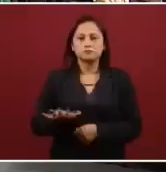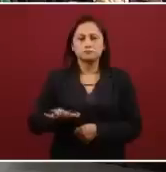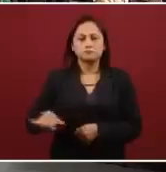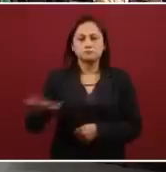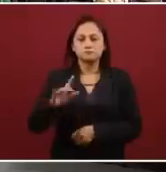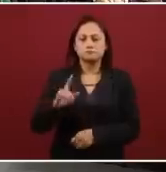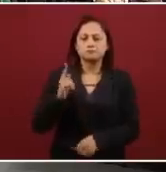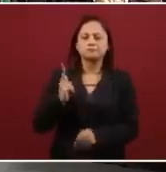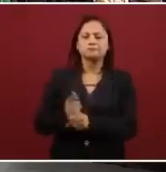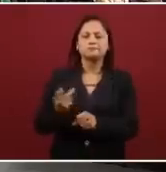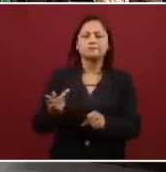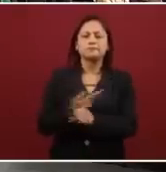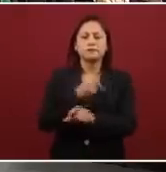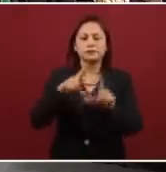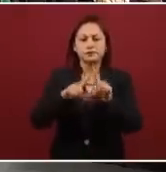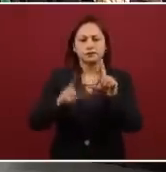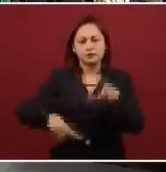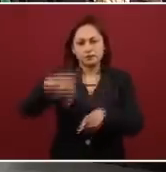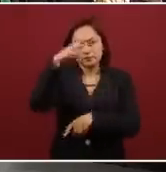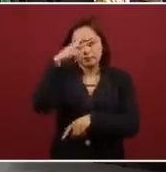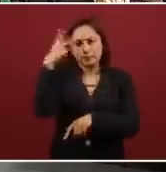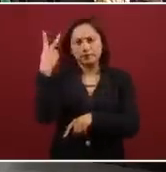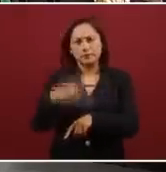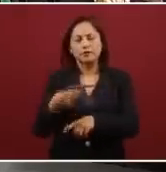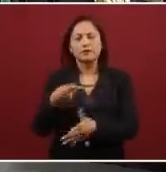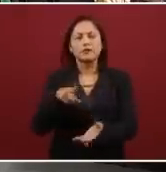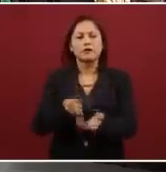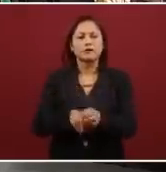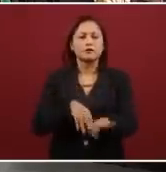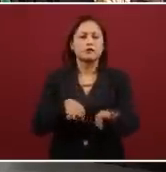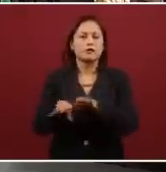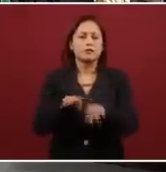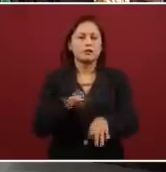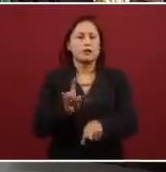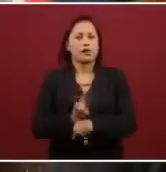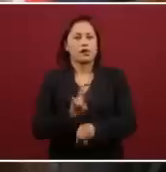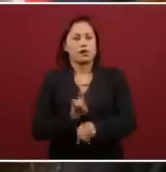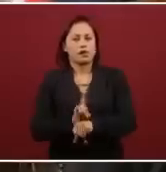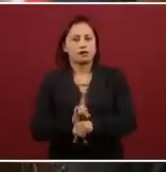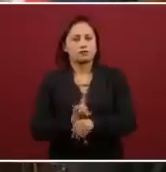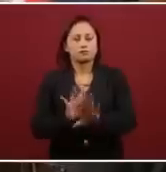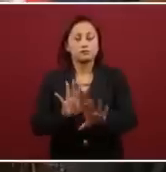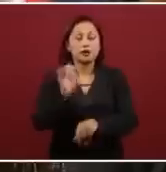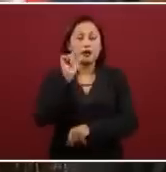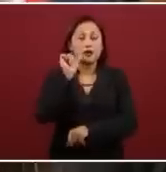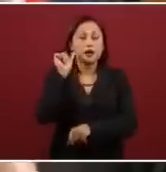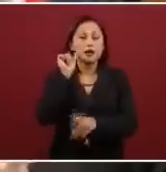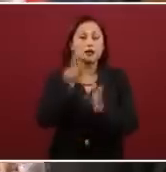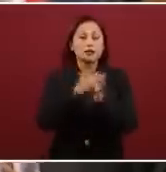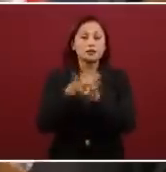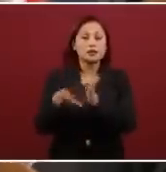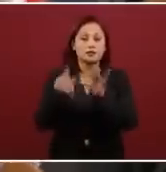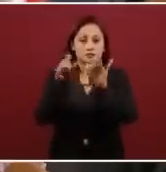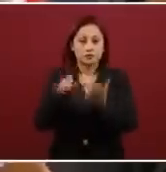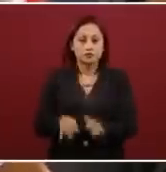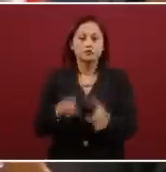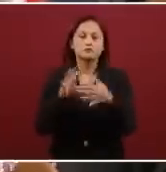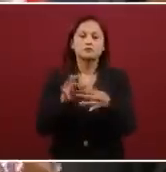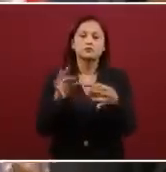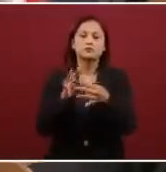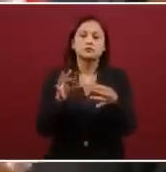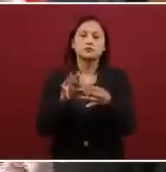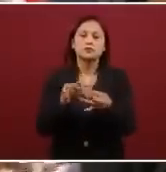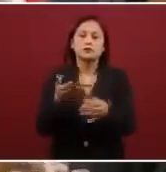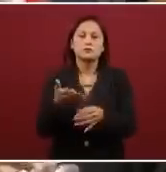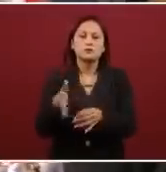vive actualmente en México, que es la simulación laboral. En la edición de ayer del periódico hablábamos de 16 millones